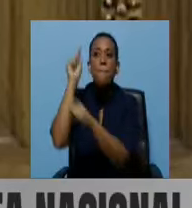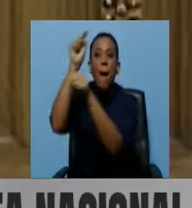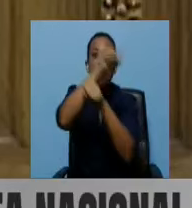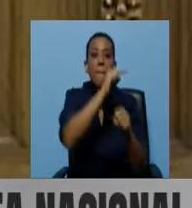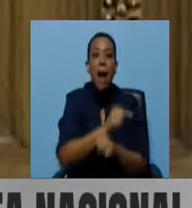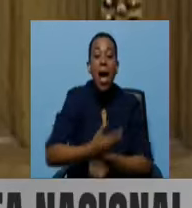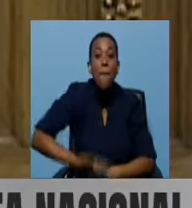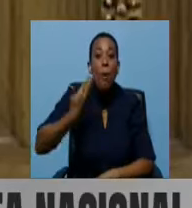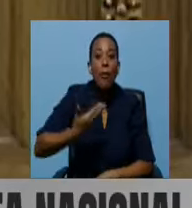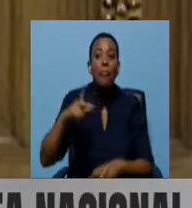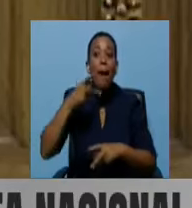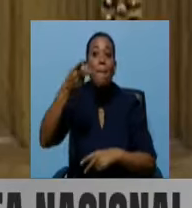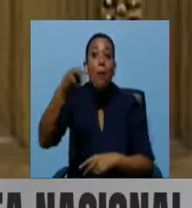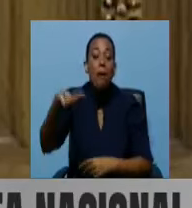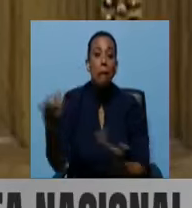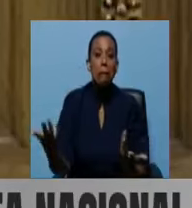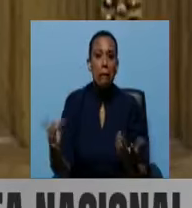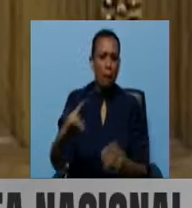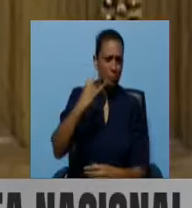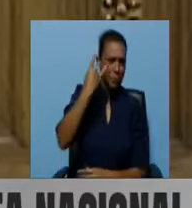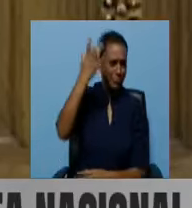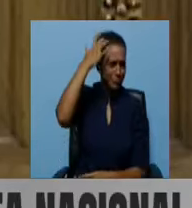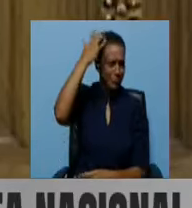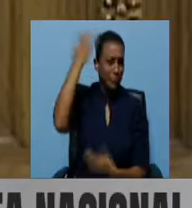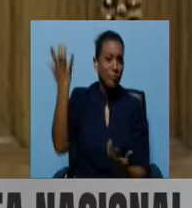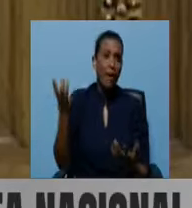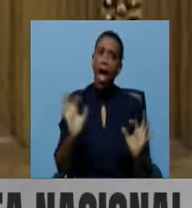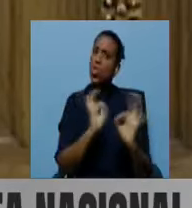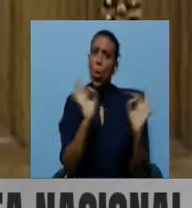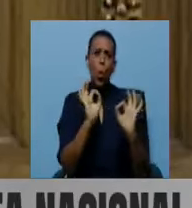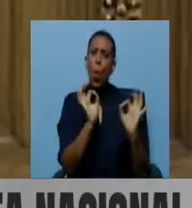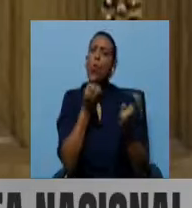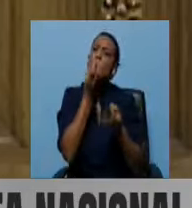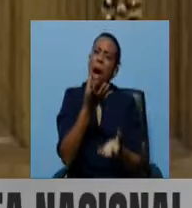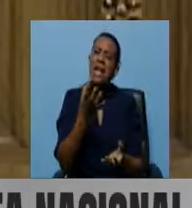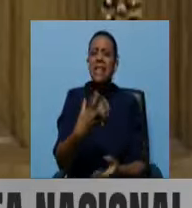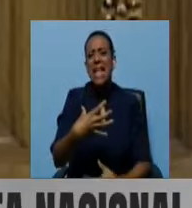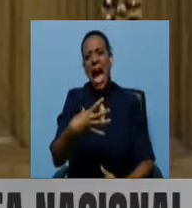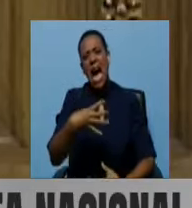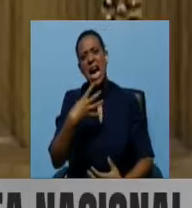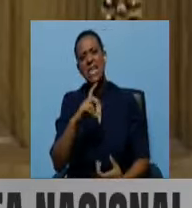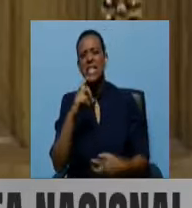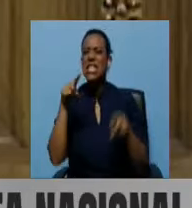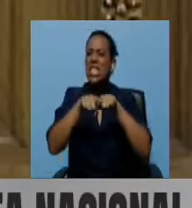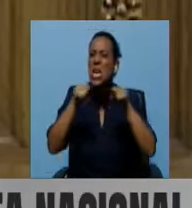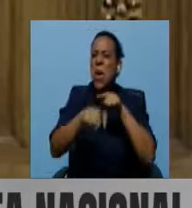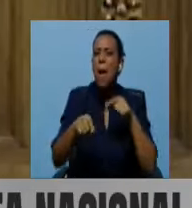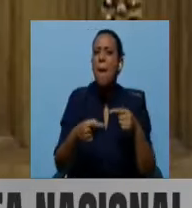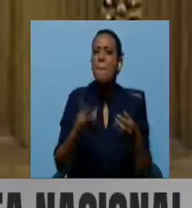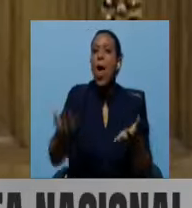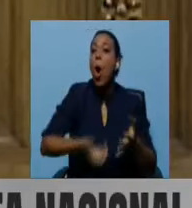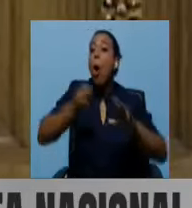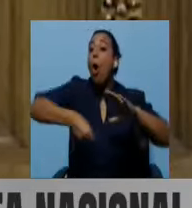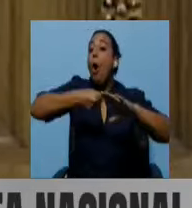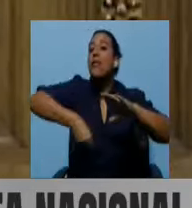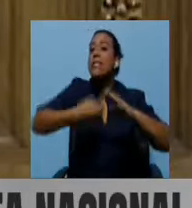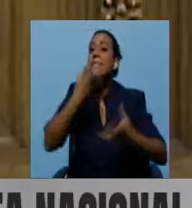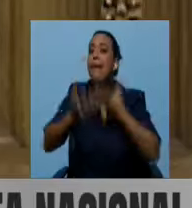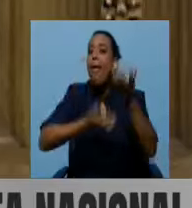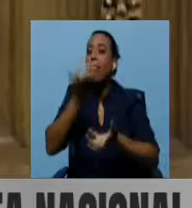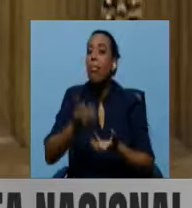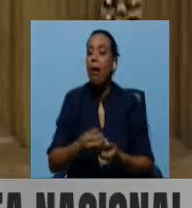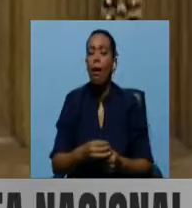temas importantes. Claro, el algoritmo dice, ah, no, cuenta chismes mientras cocina y lo recomienda. ¿Esto qué